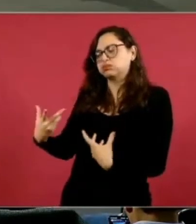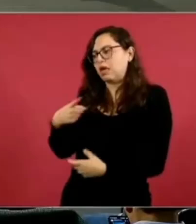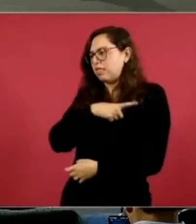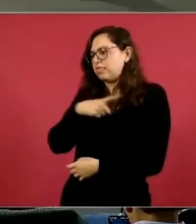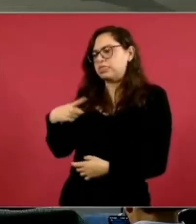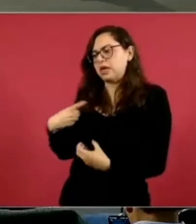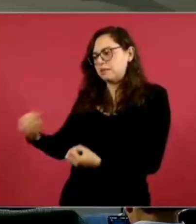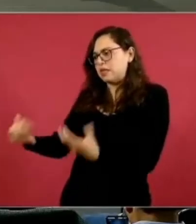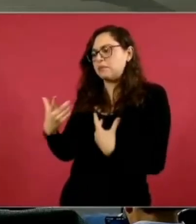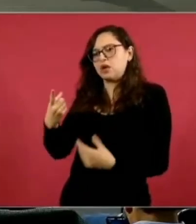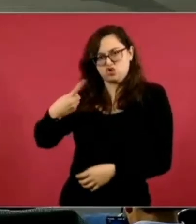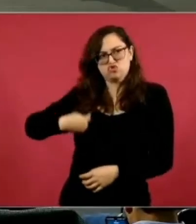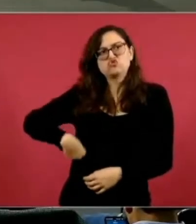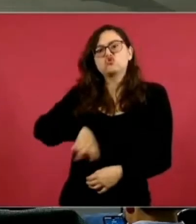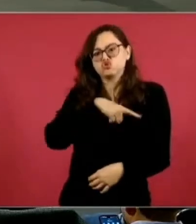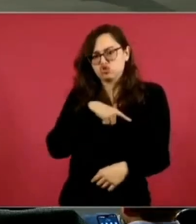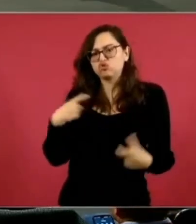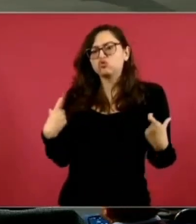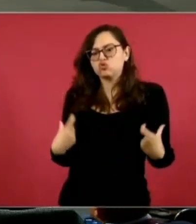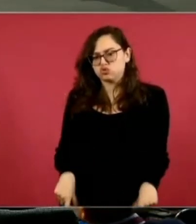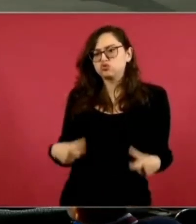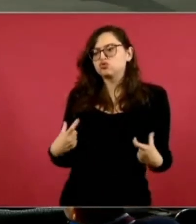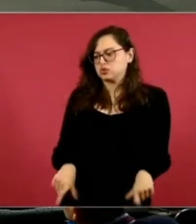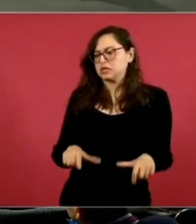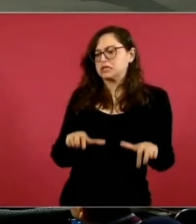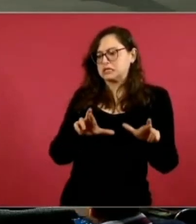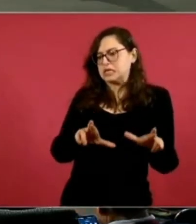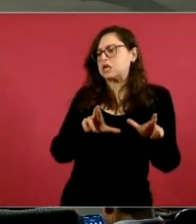a extranjeros